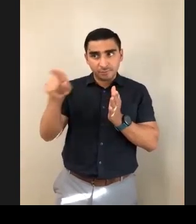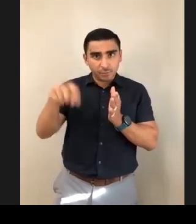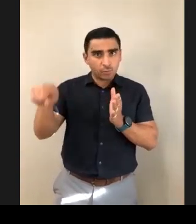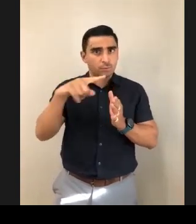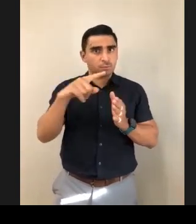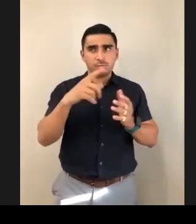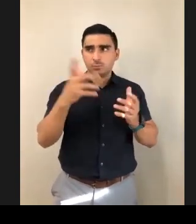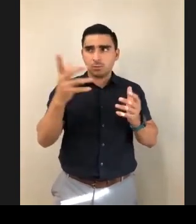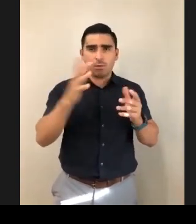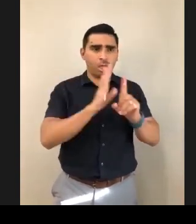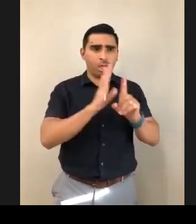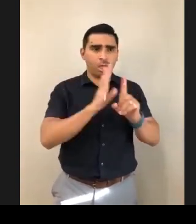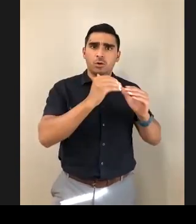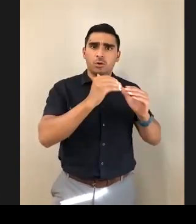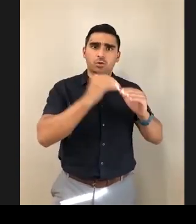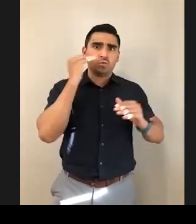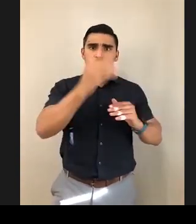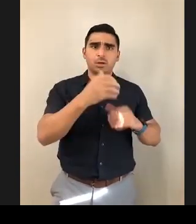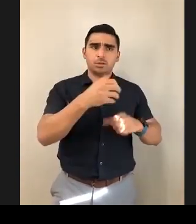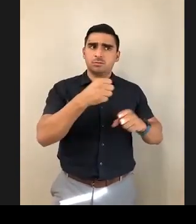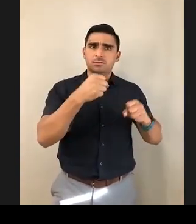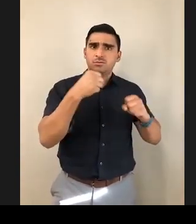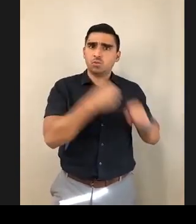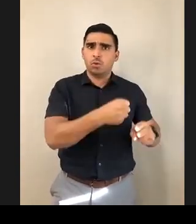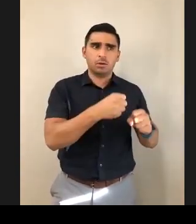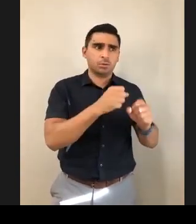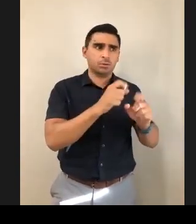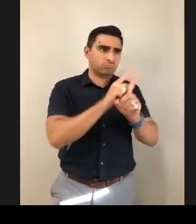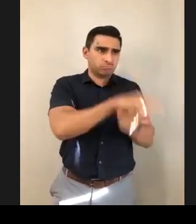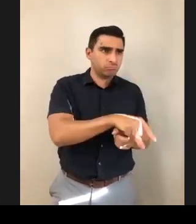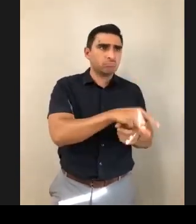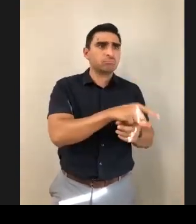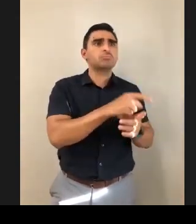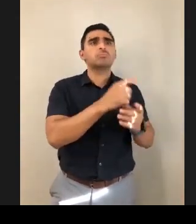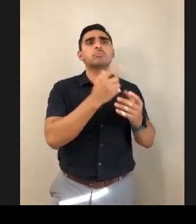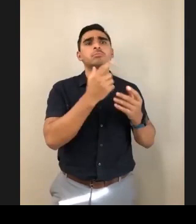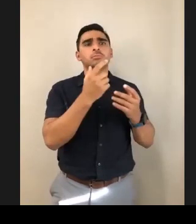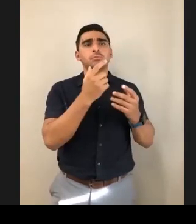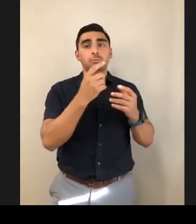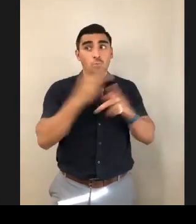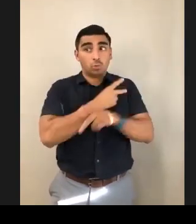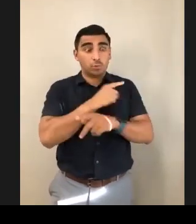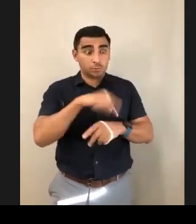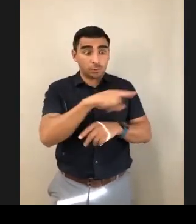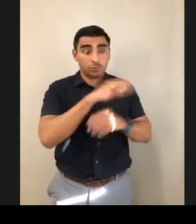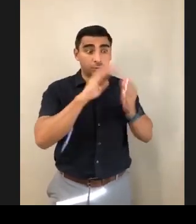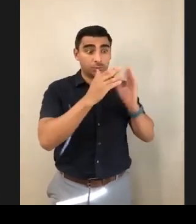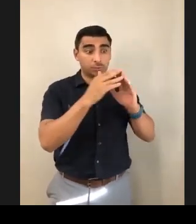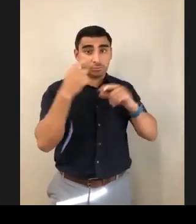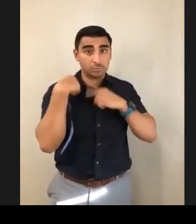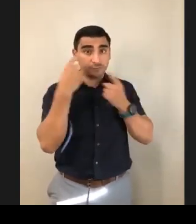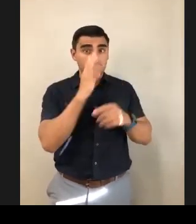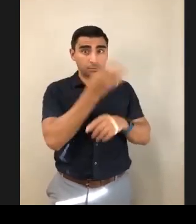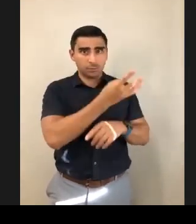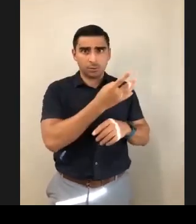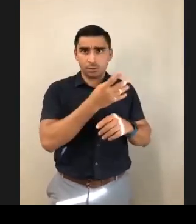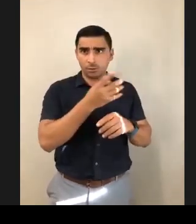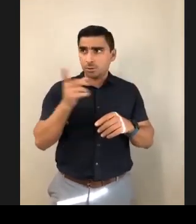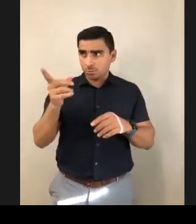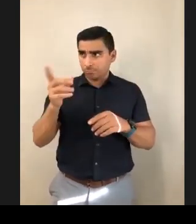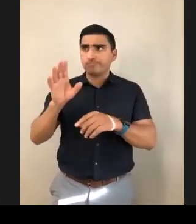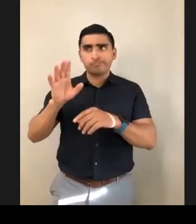conducta en contra de cualquier miembro de la comunidad, pero en particular de miembros de la comunidad